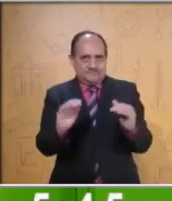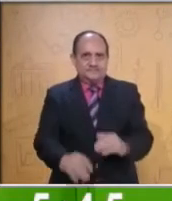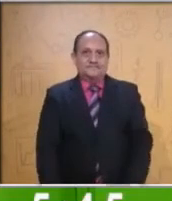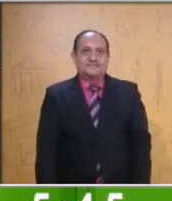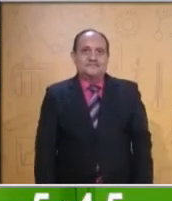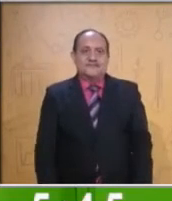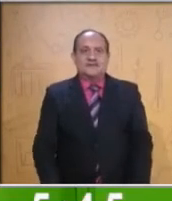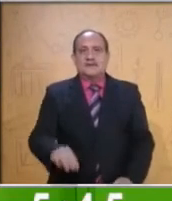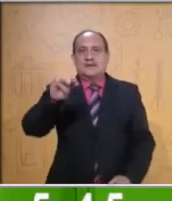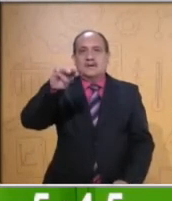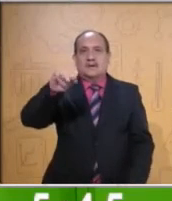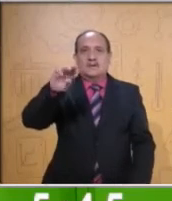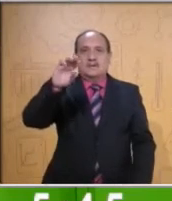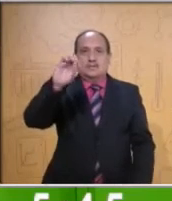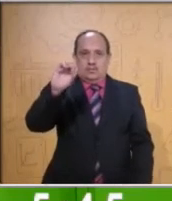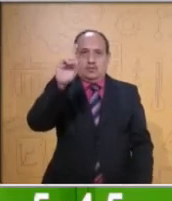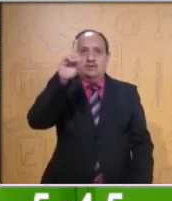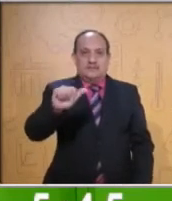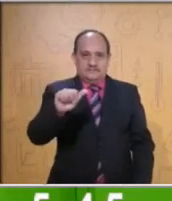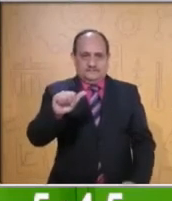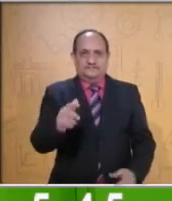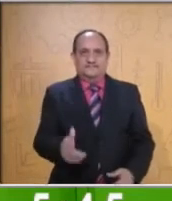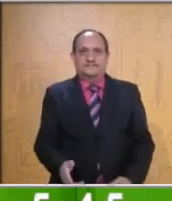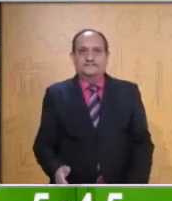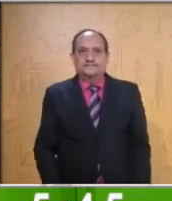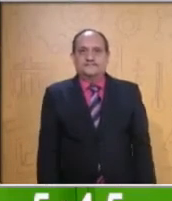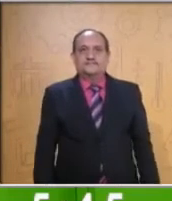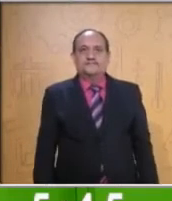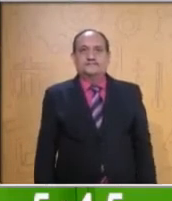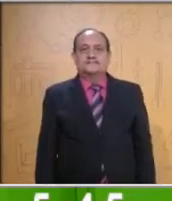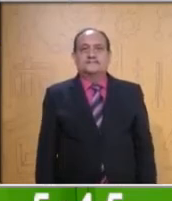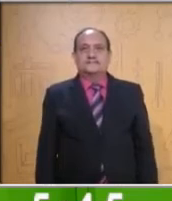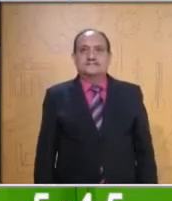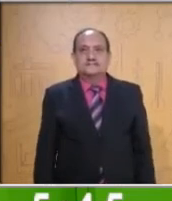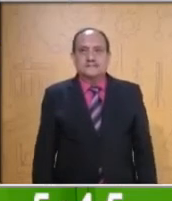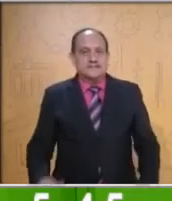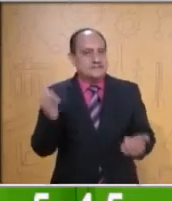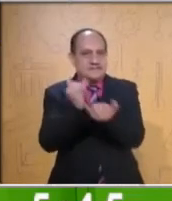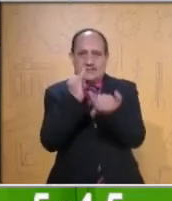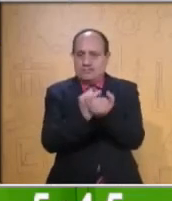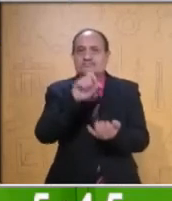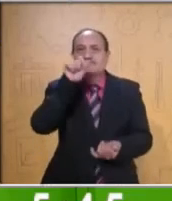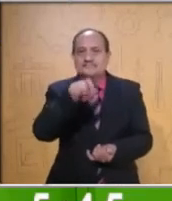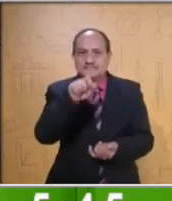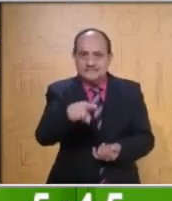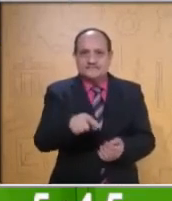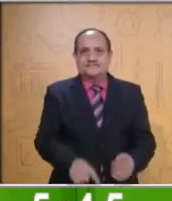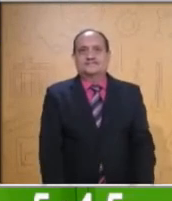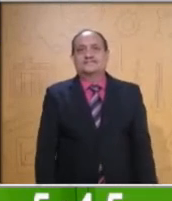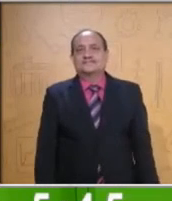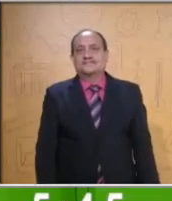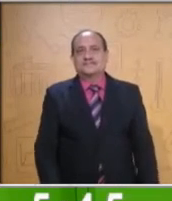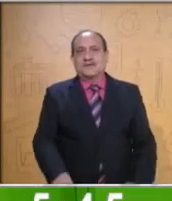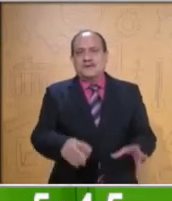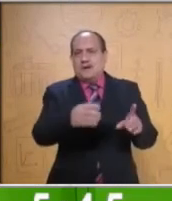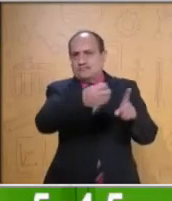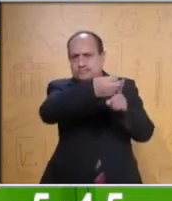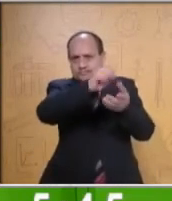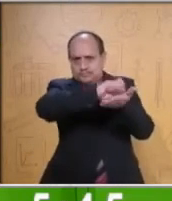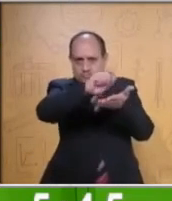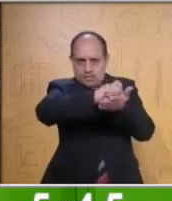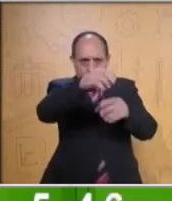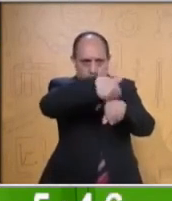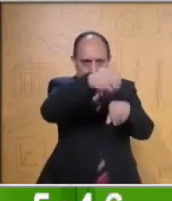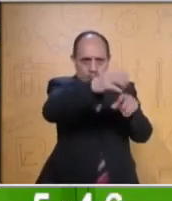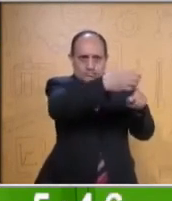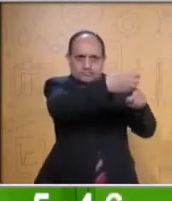moda. En la moda establezco exactamente lo mismo. En la moda pongo todos los datos. Al momento